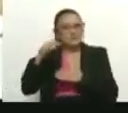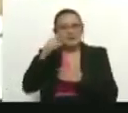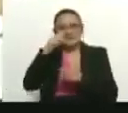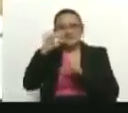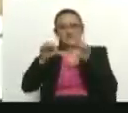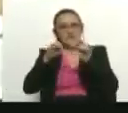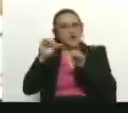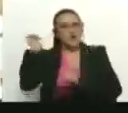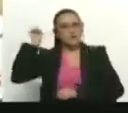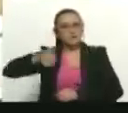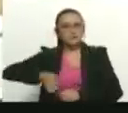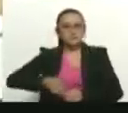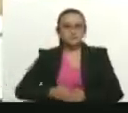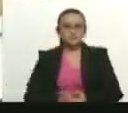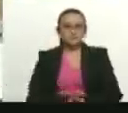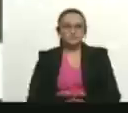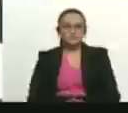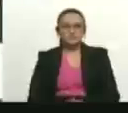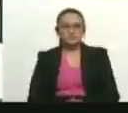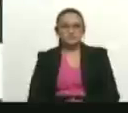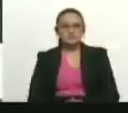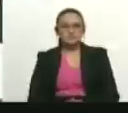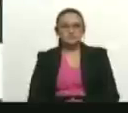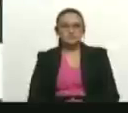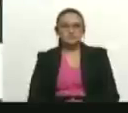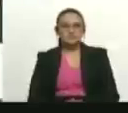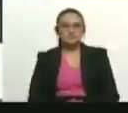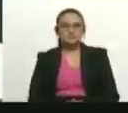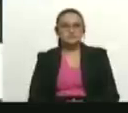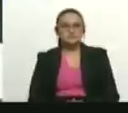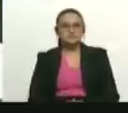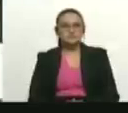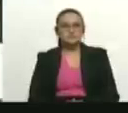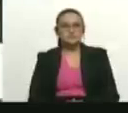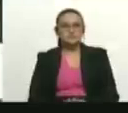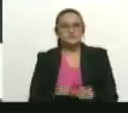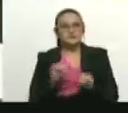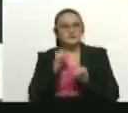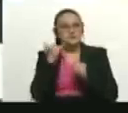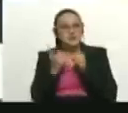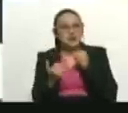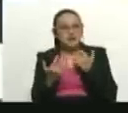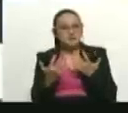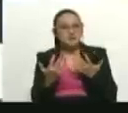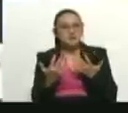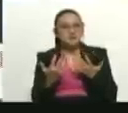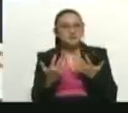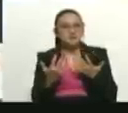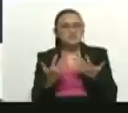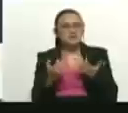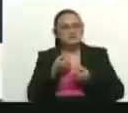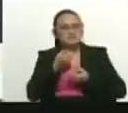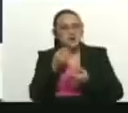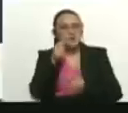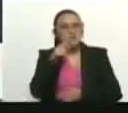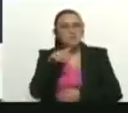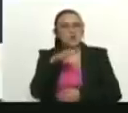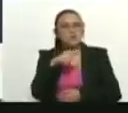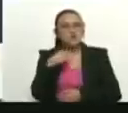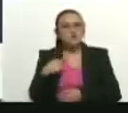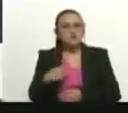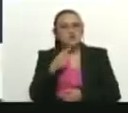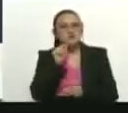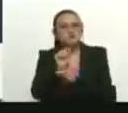siglos. Y finalmente, ¿qué mensaje le gustaría transmitir al pueblo chino en esta